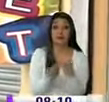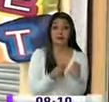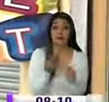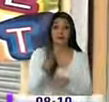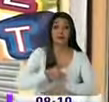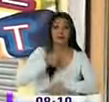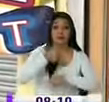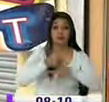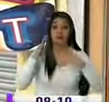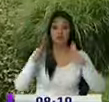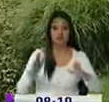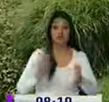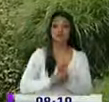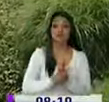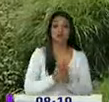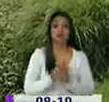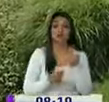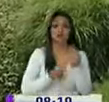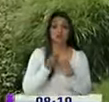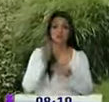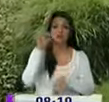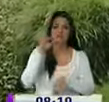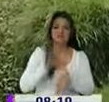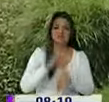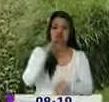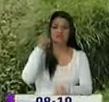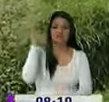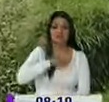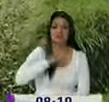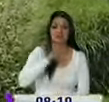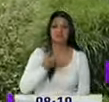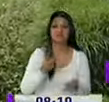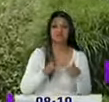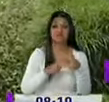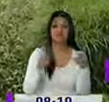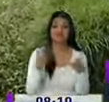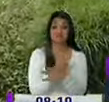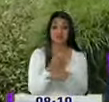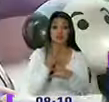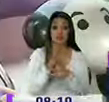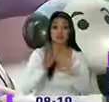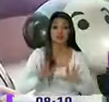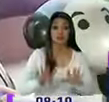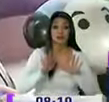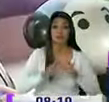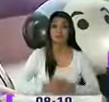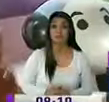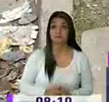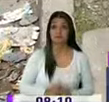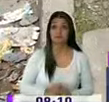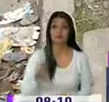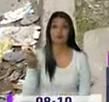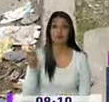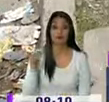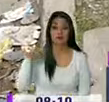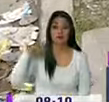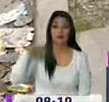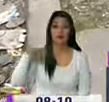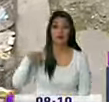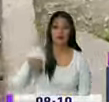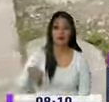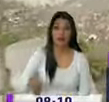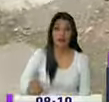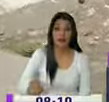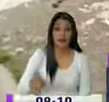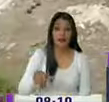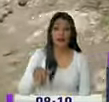las autoridades a arreglar. Los mosquitos, malos olores y delincuencia se apoderaron del lugar. Y más que todos los chicos que bajan para el